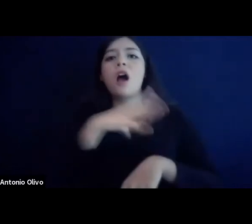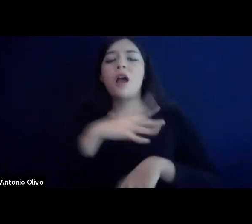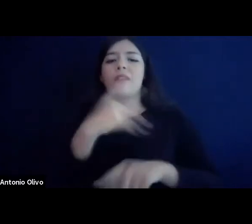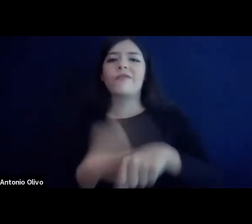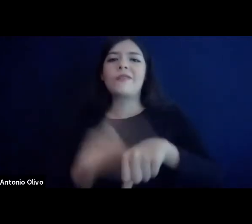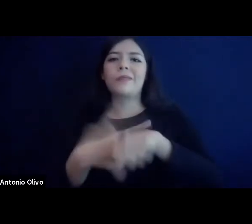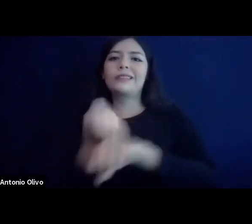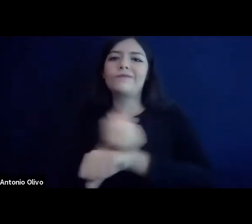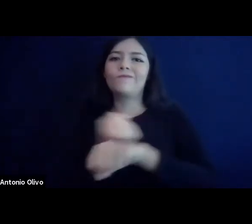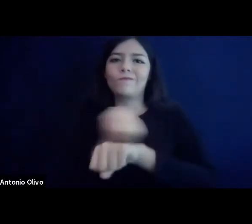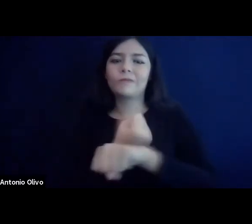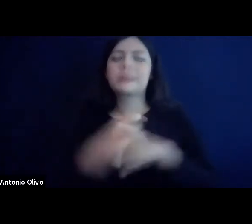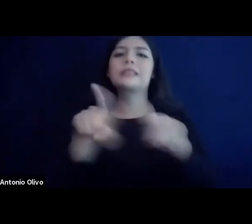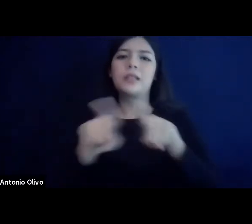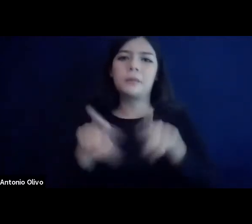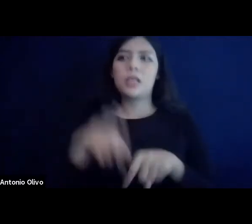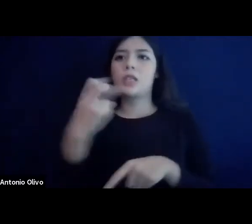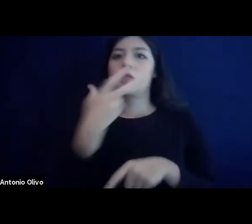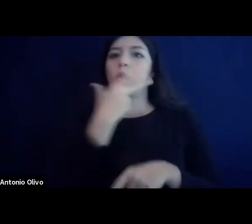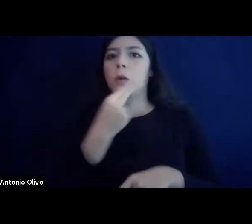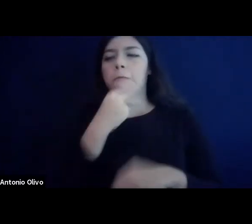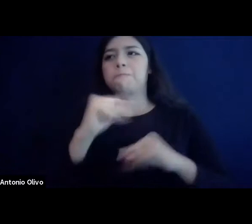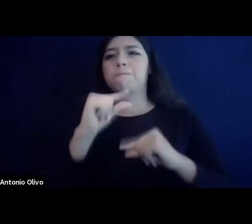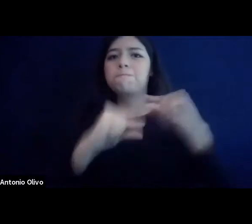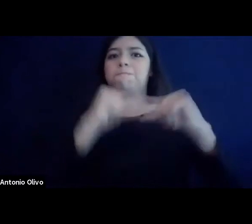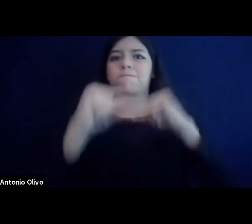y fue teniendo las discapacidades más severas.